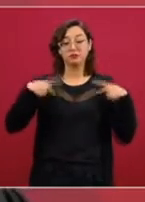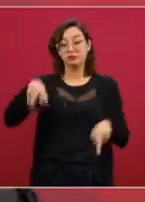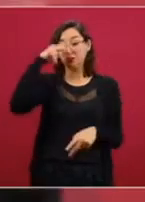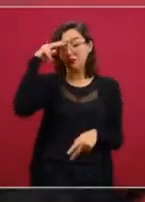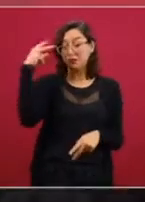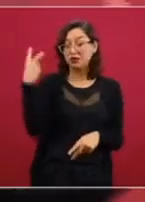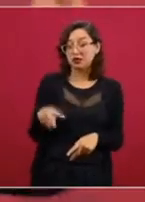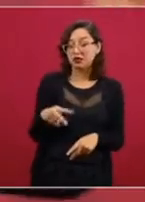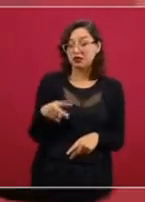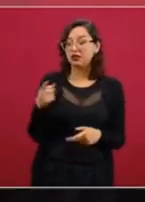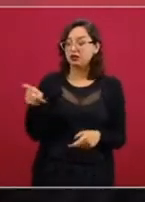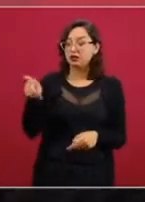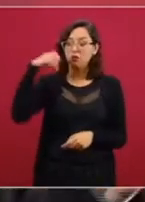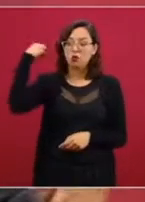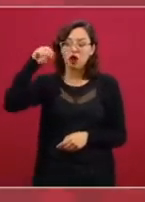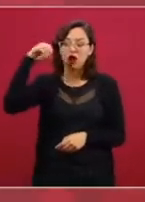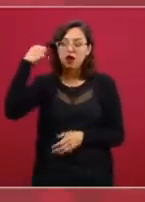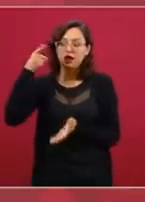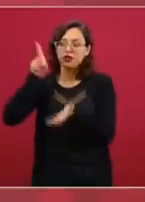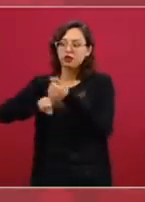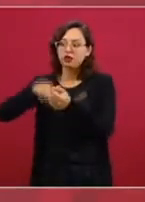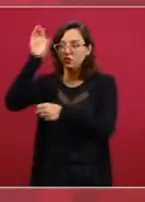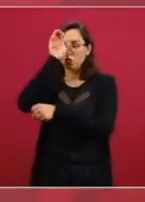las culturas de Oaxaca.